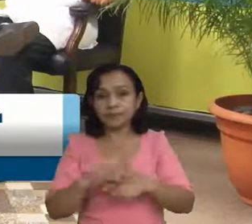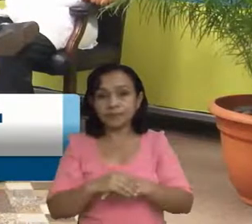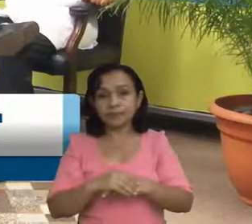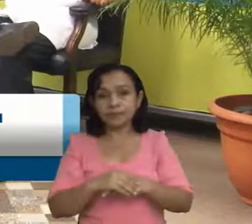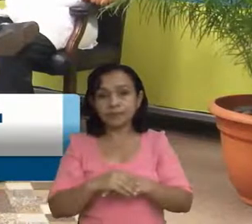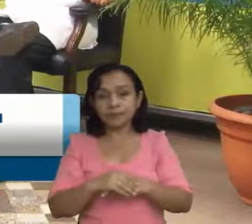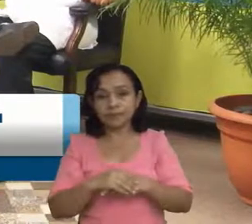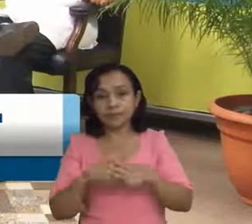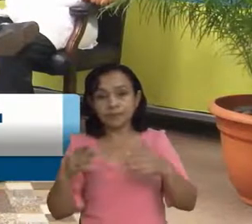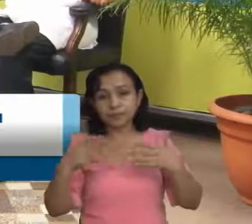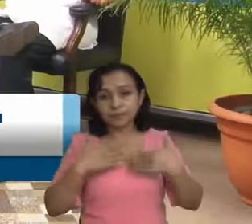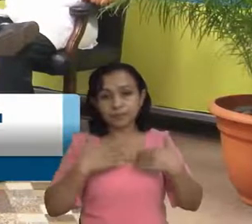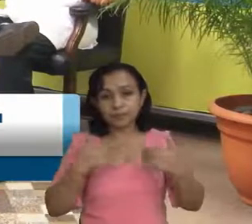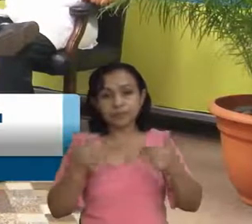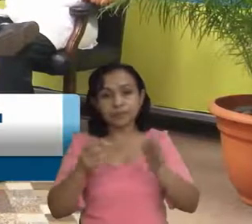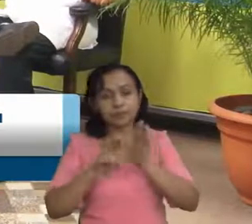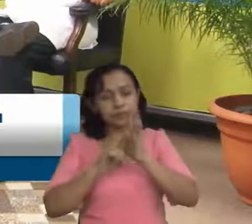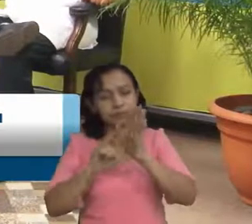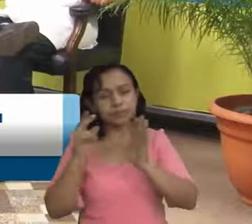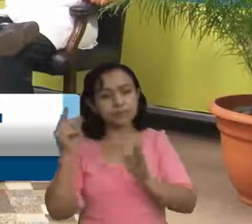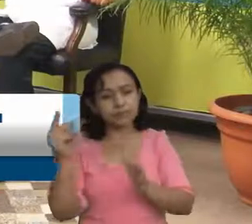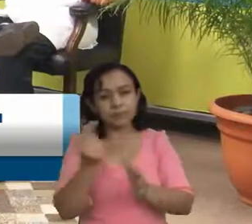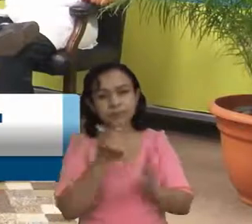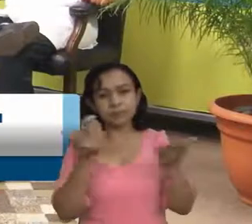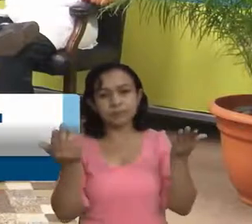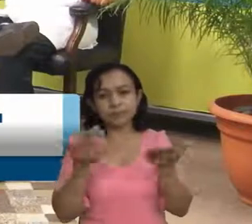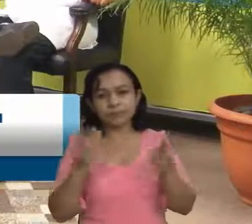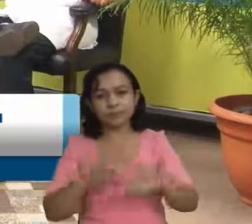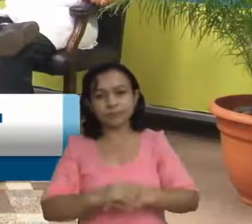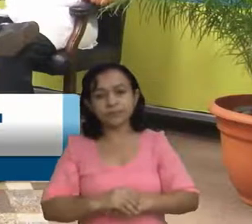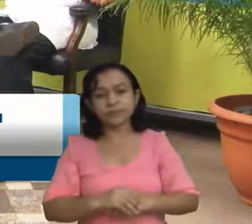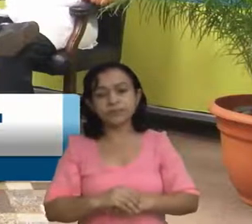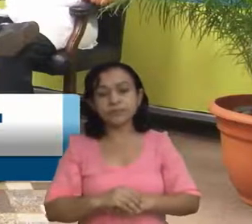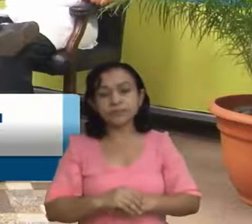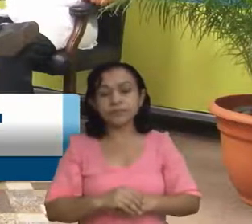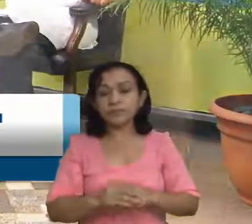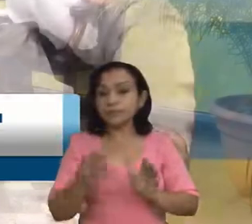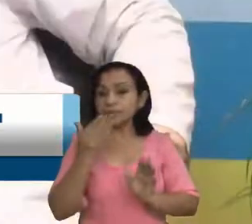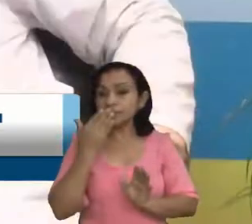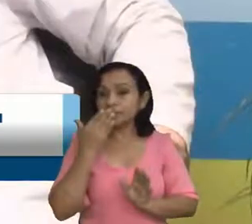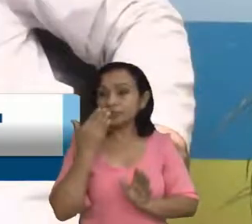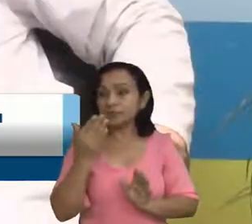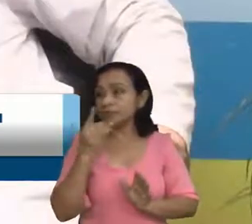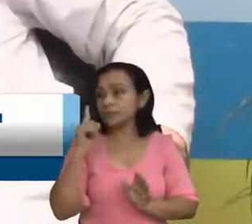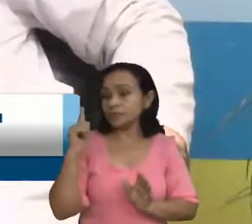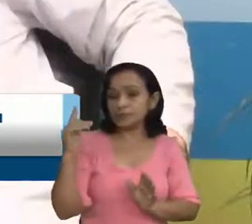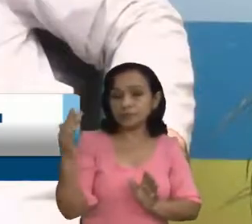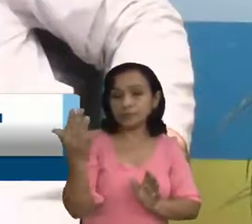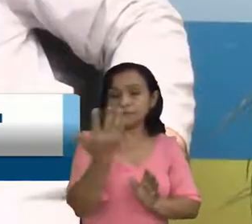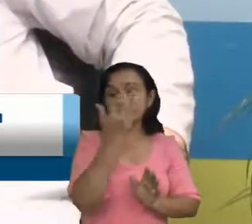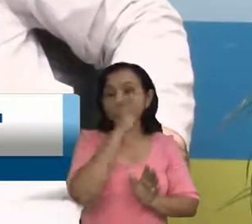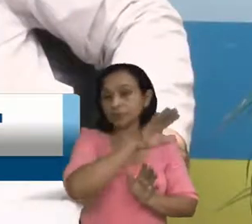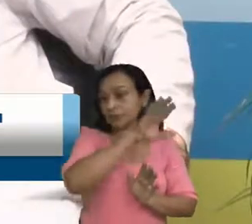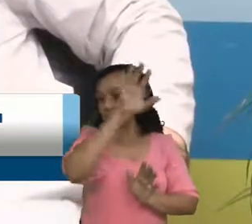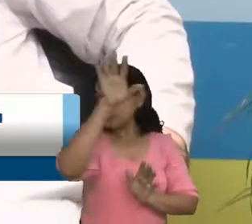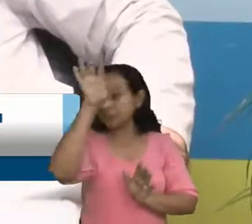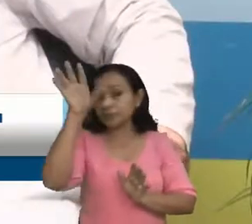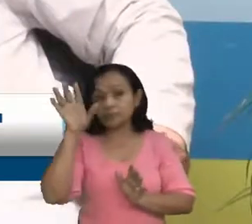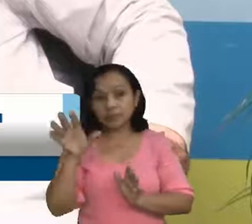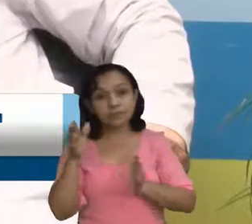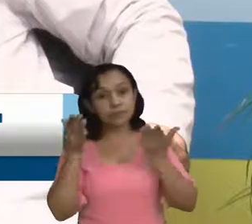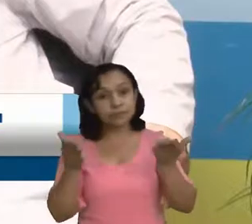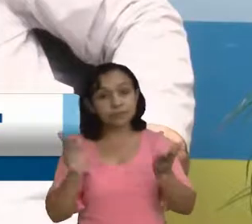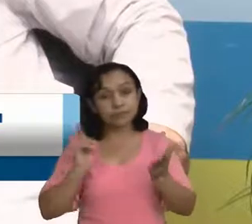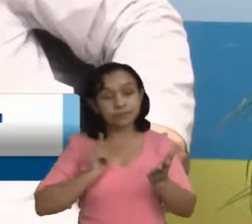las unidades de salud para dar respuesta inmediata? Pues lo bueno es que la mayoría de los departamentos actualmente, ¿verdad?, tienen